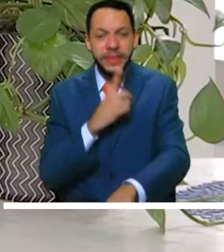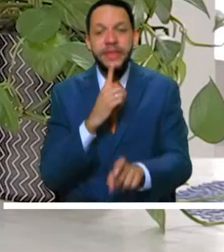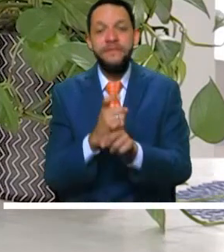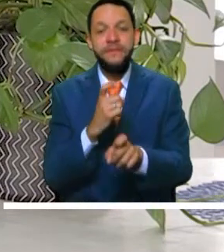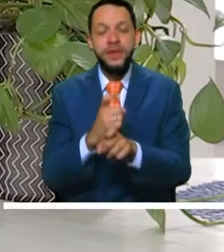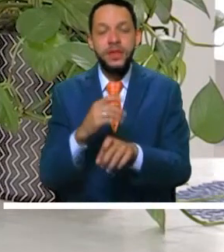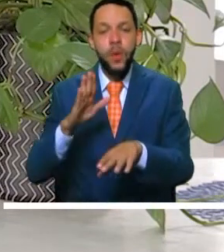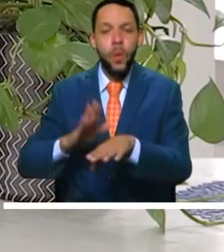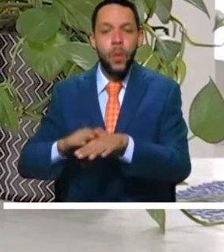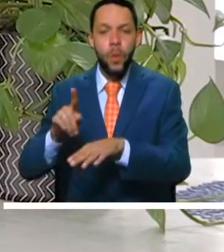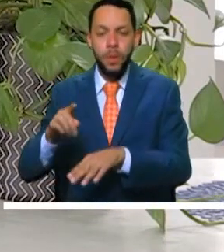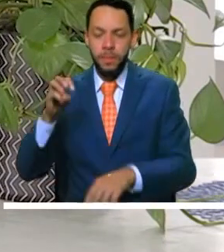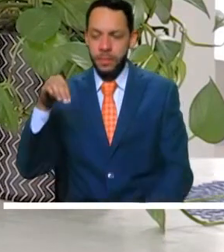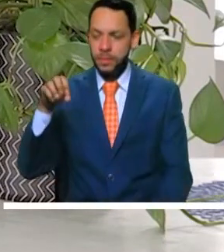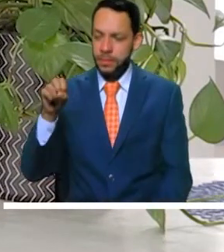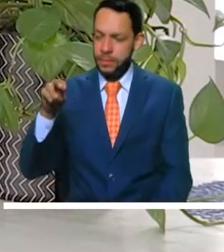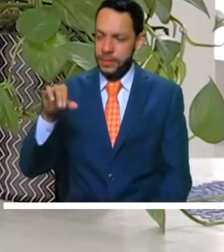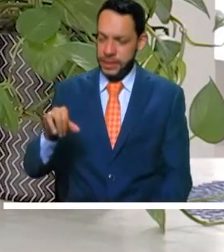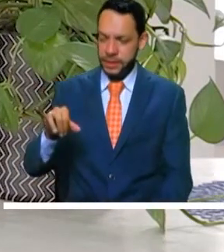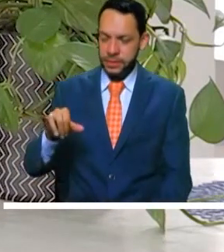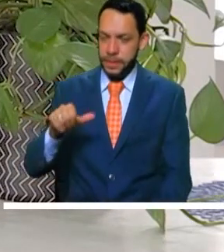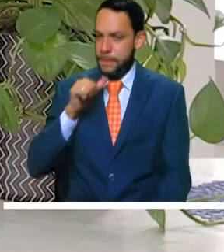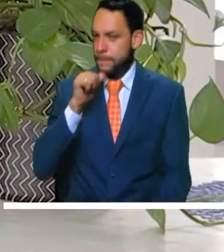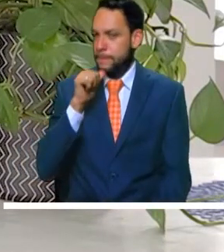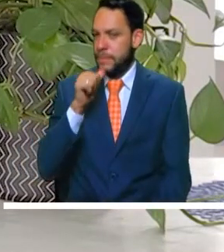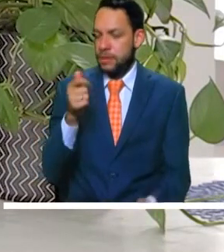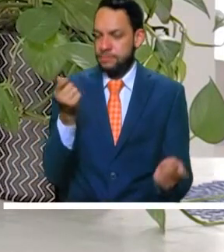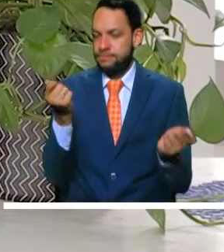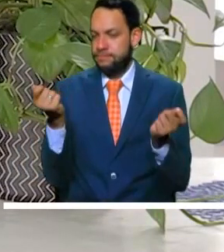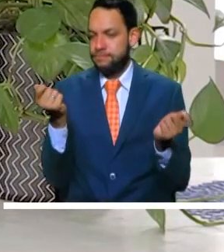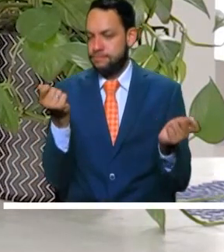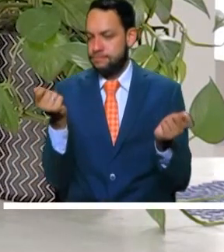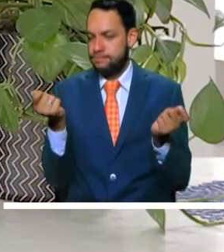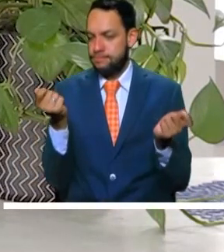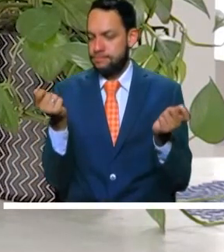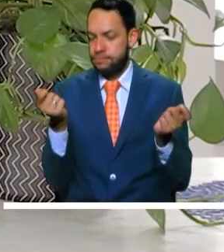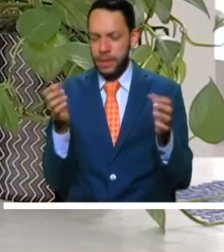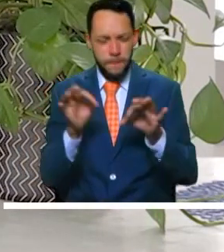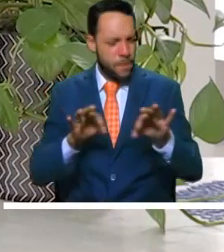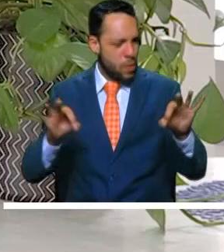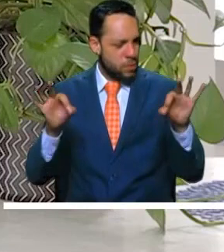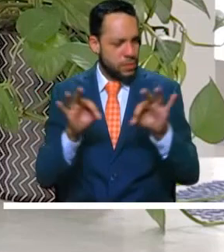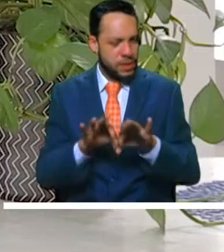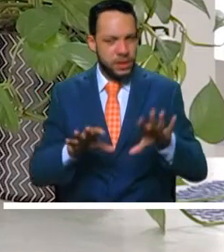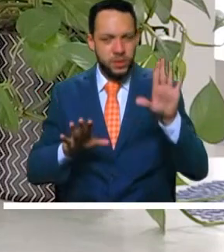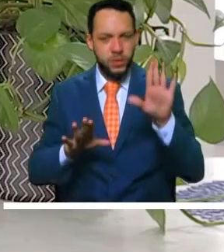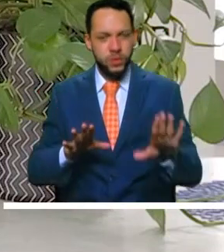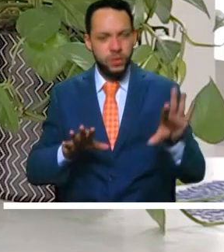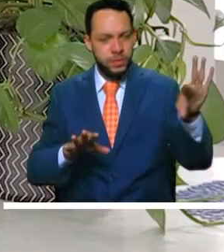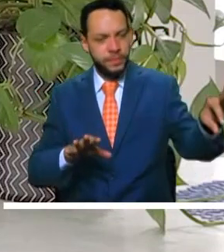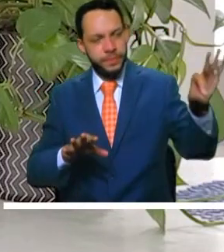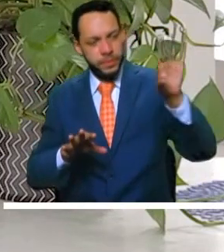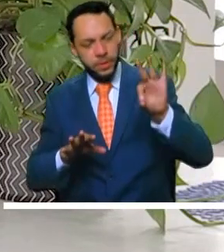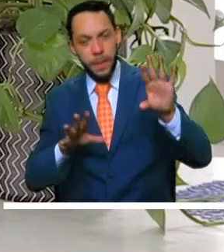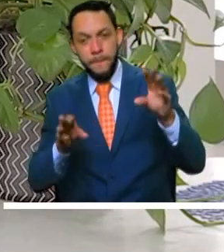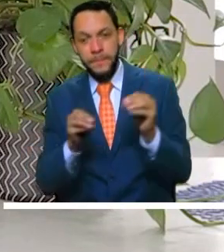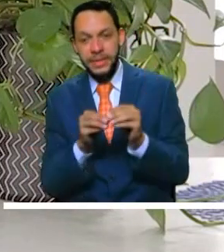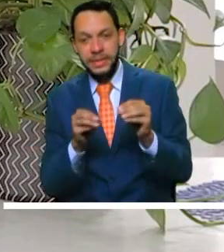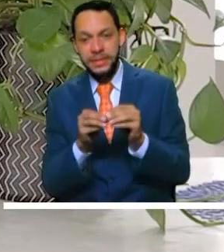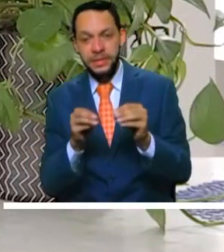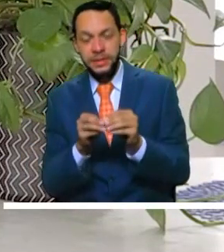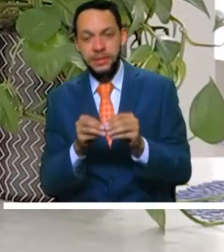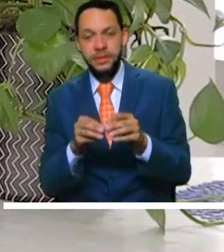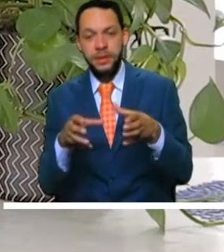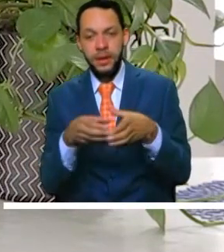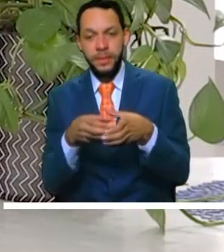incluso en pacientes, y no se debe incluir, es como la mejor opción. También hay una opción que son las semillas. Ustedes han visto